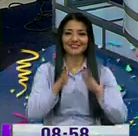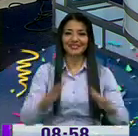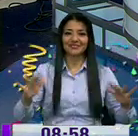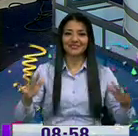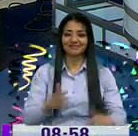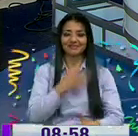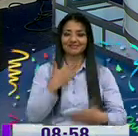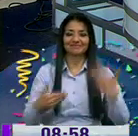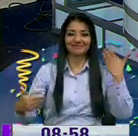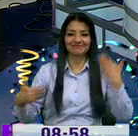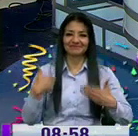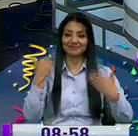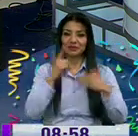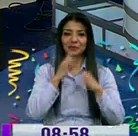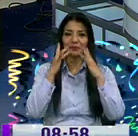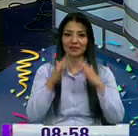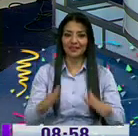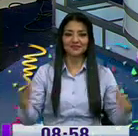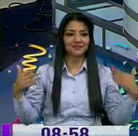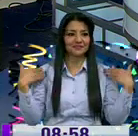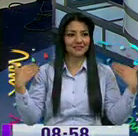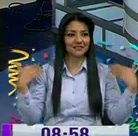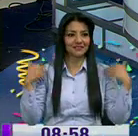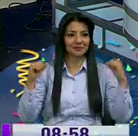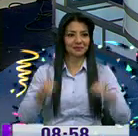Gracias, Carlito. Venga, venga.